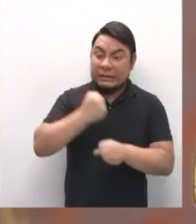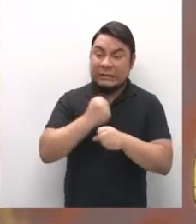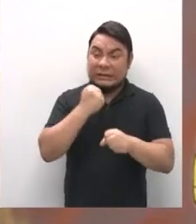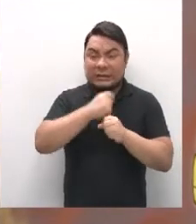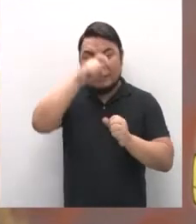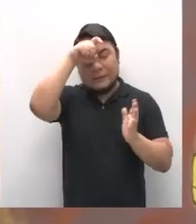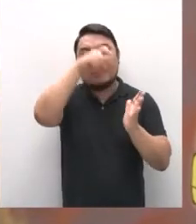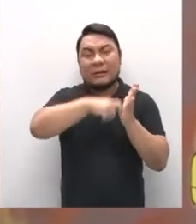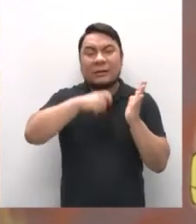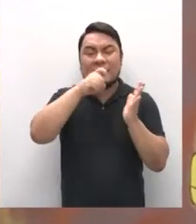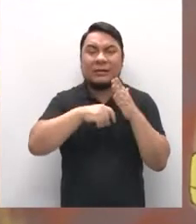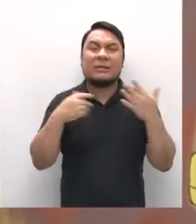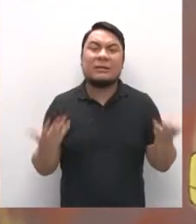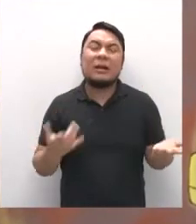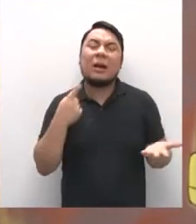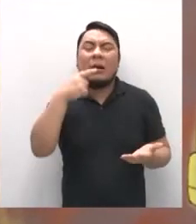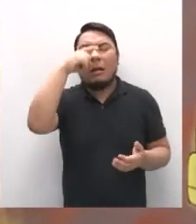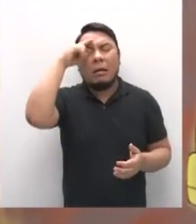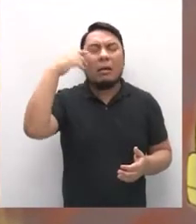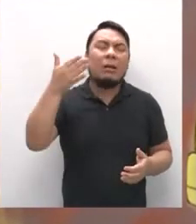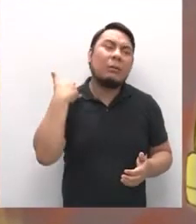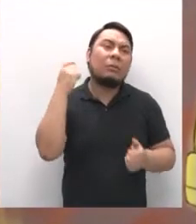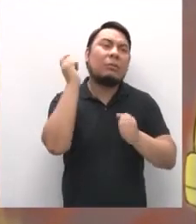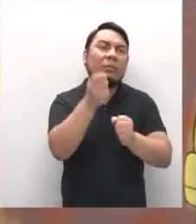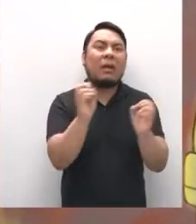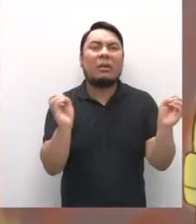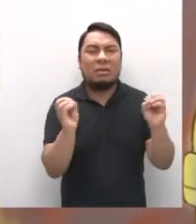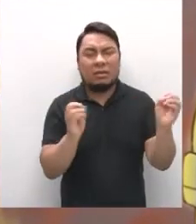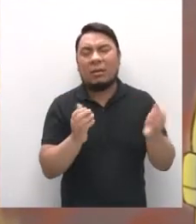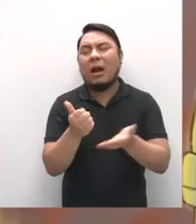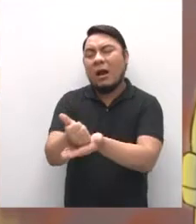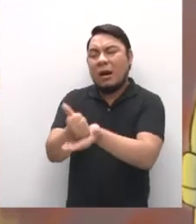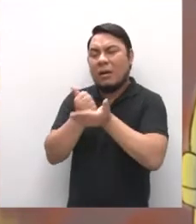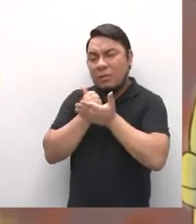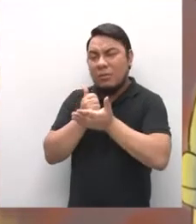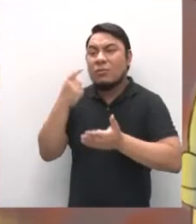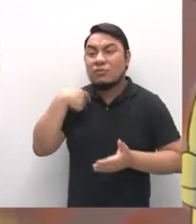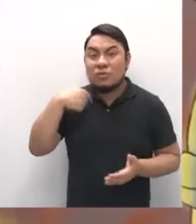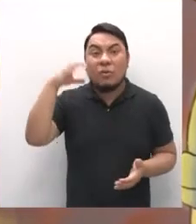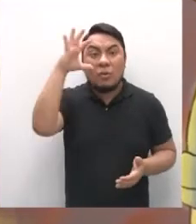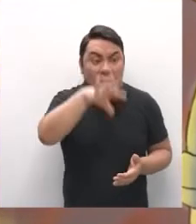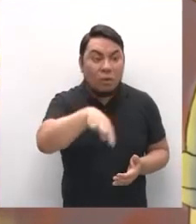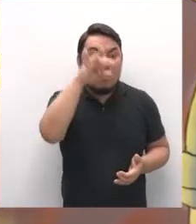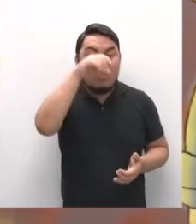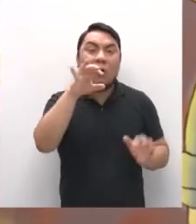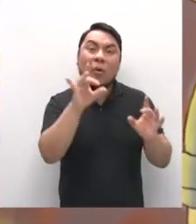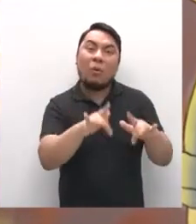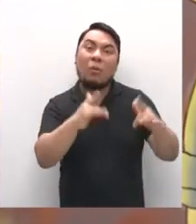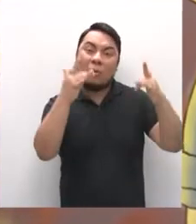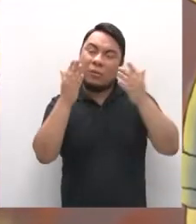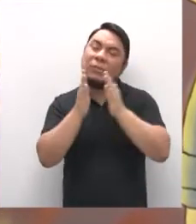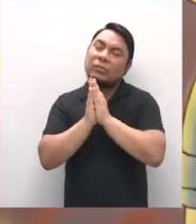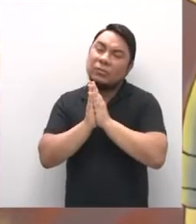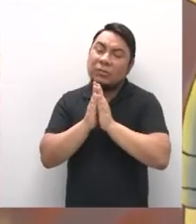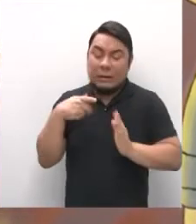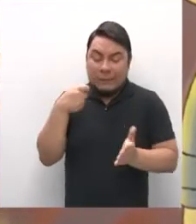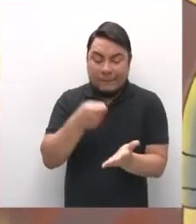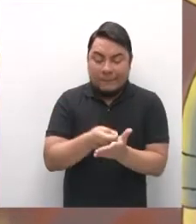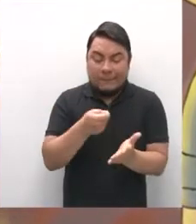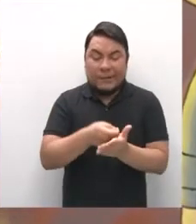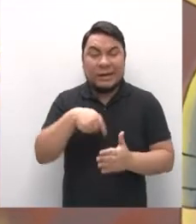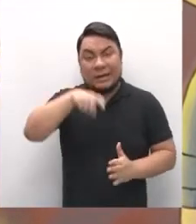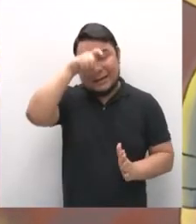la mina no sea tan rudo y que también yo encuentre el mineral. Con lo que me pagan en la